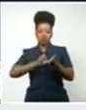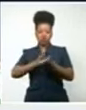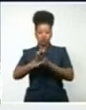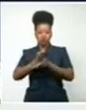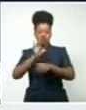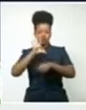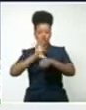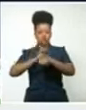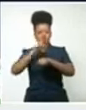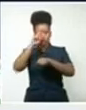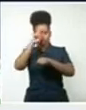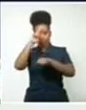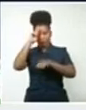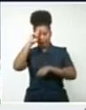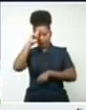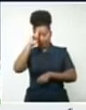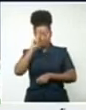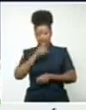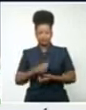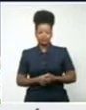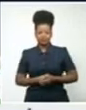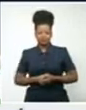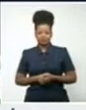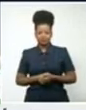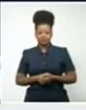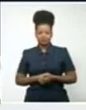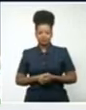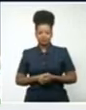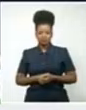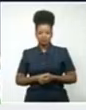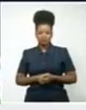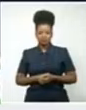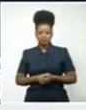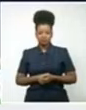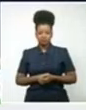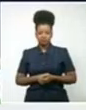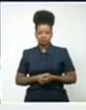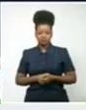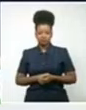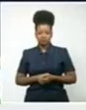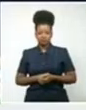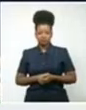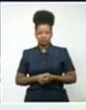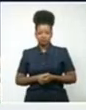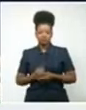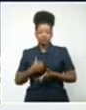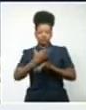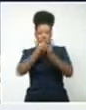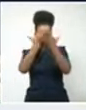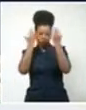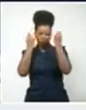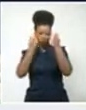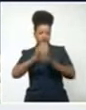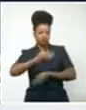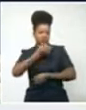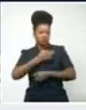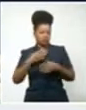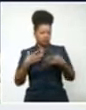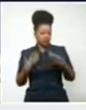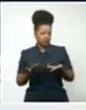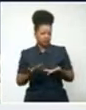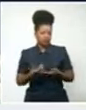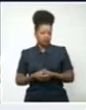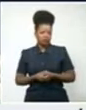confirman en el día de ayer. Me esclarece, que se me olvidó decir, que el caso